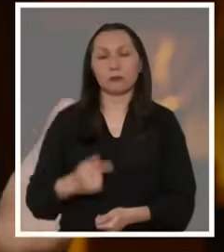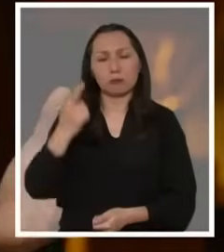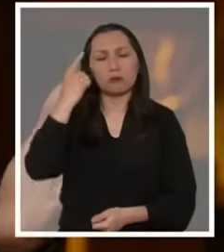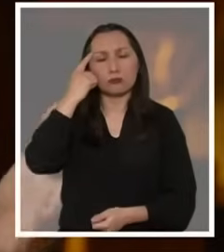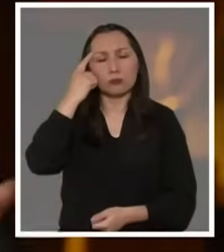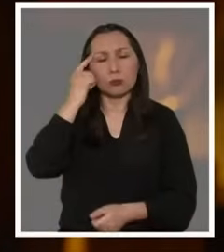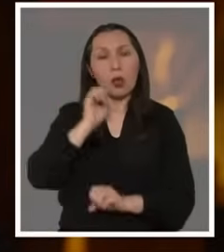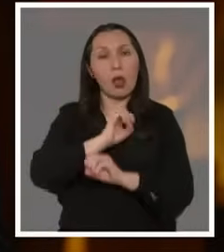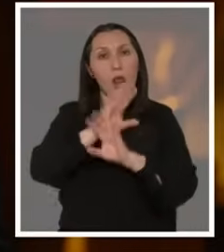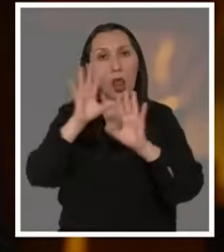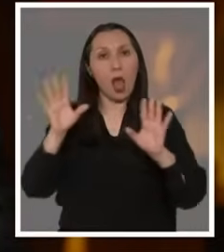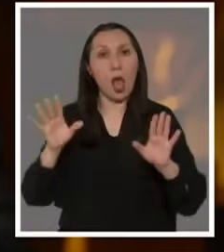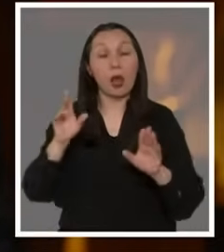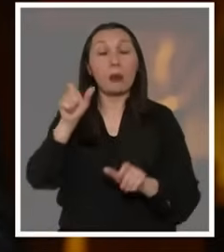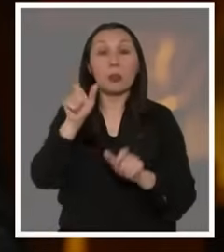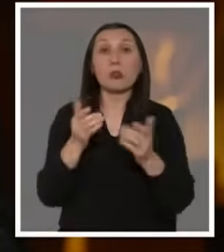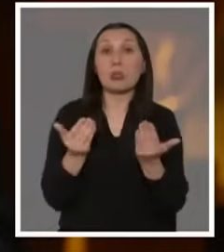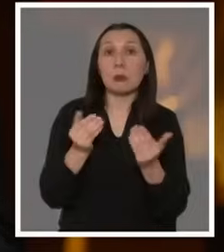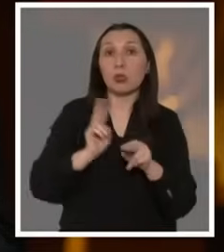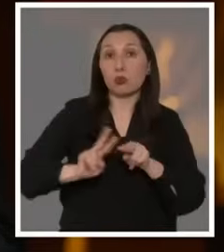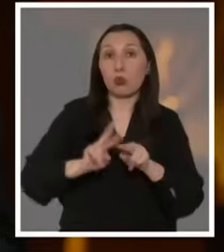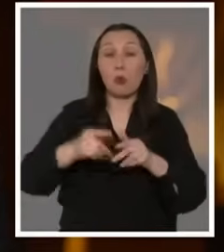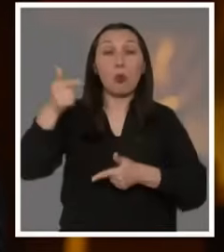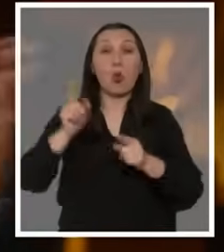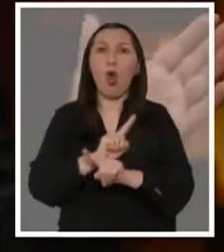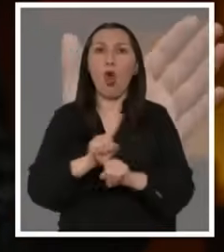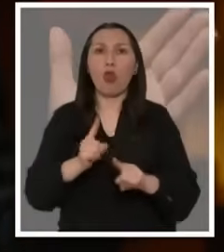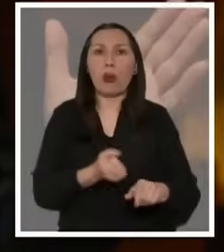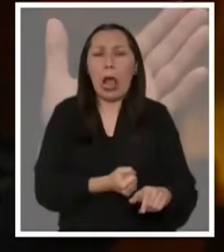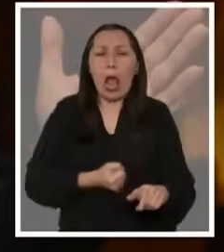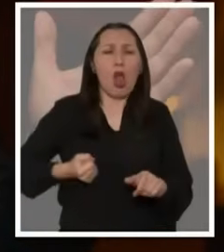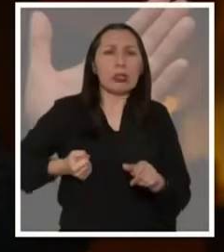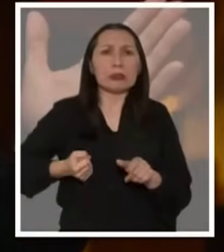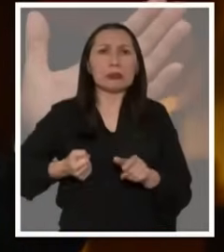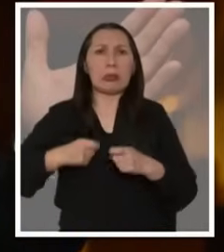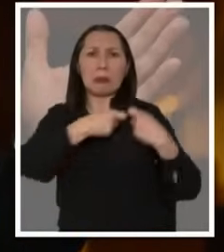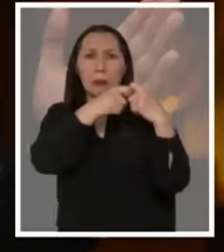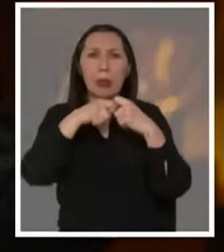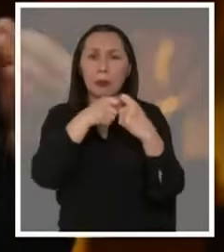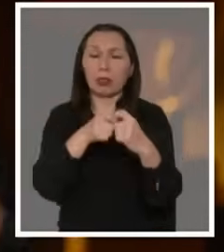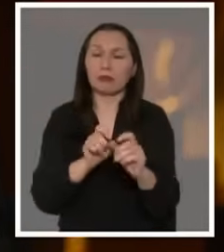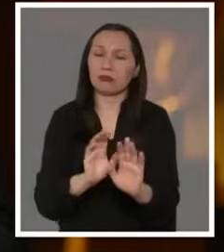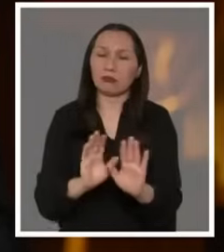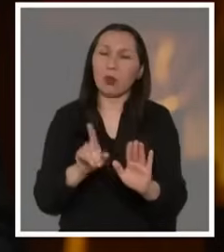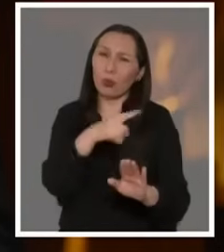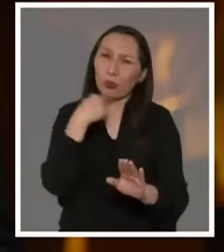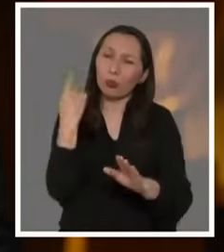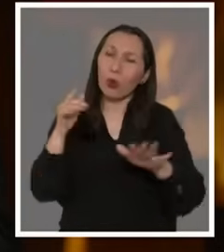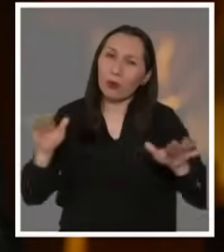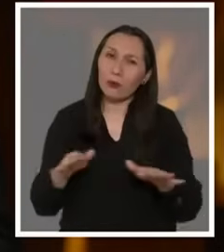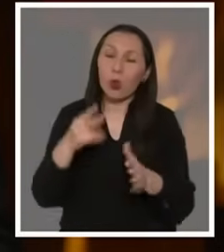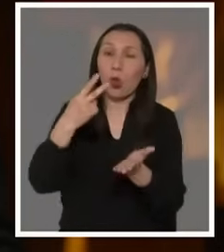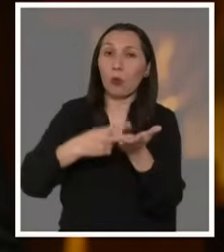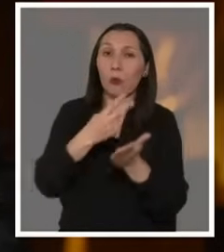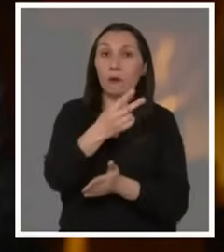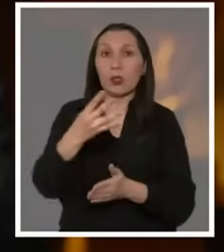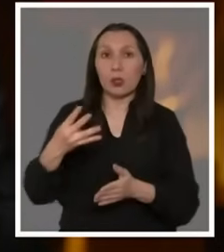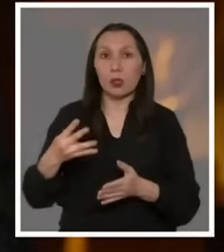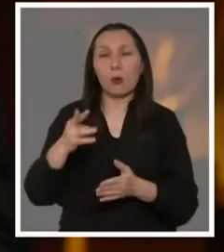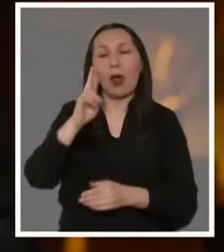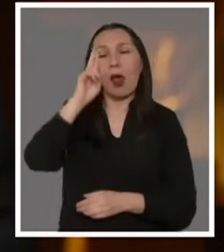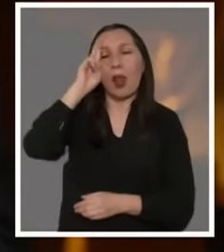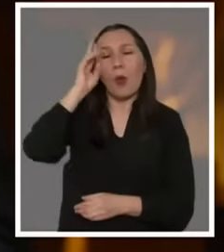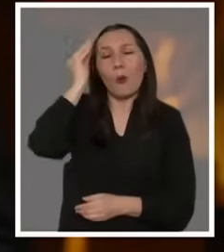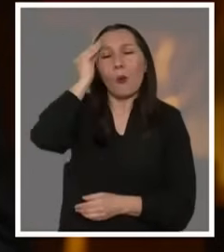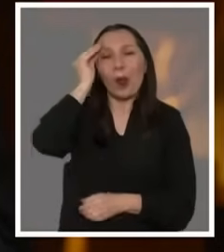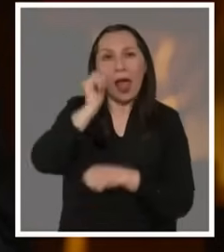tengo claro que la gente espera soluciones de la política, no mezquindades ni peleas. Hagamos el esfuerzo para que este 2024 sea